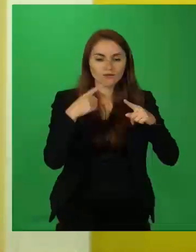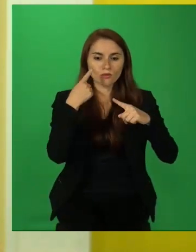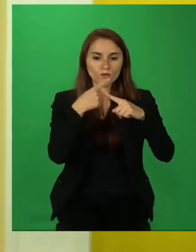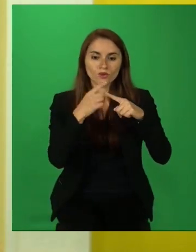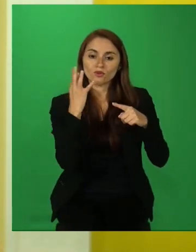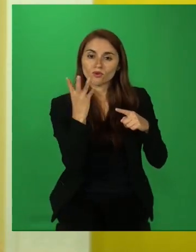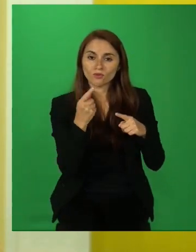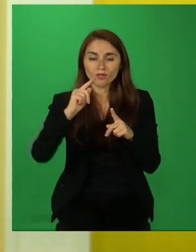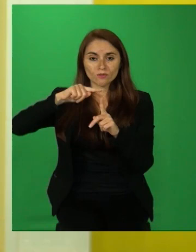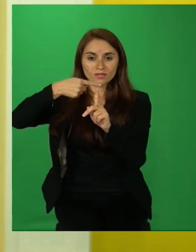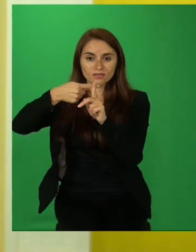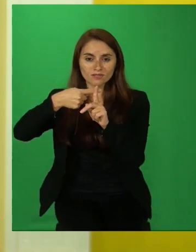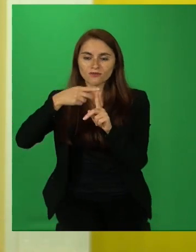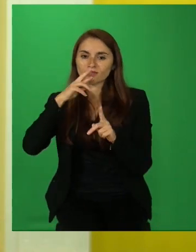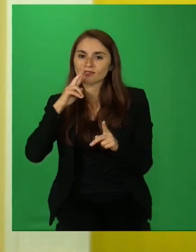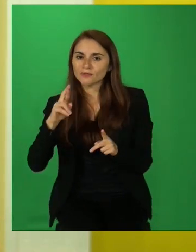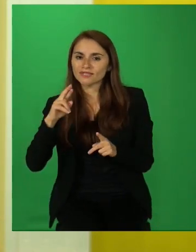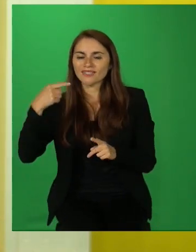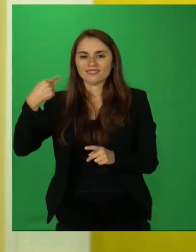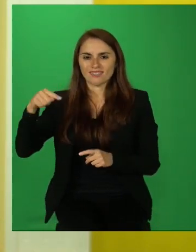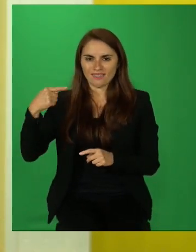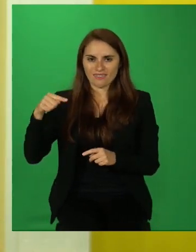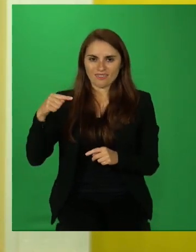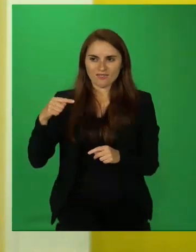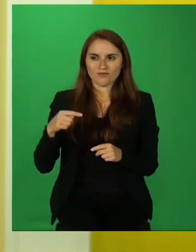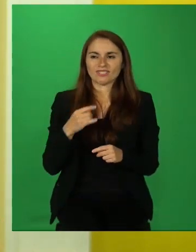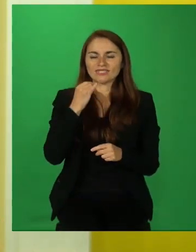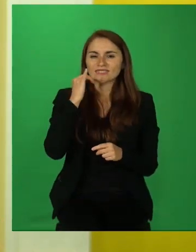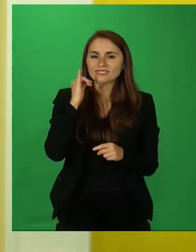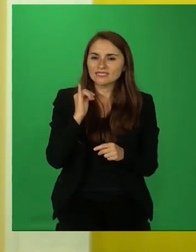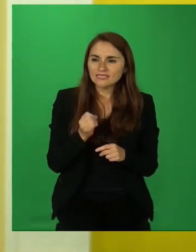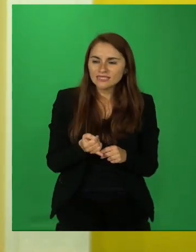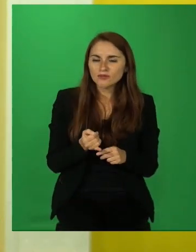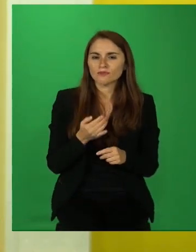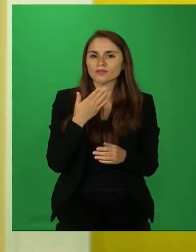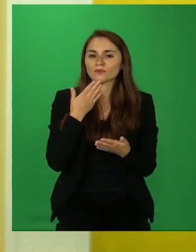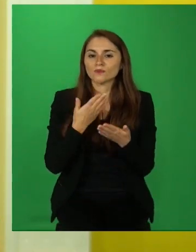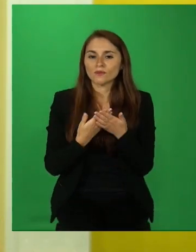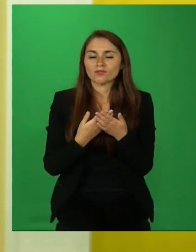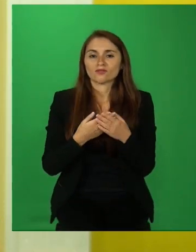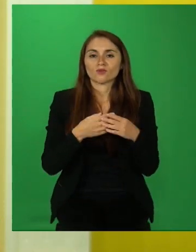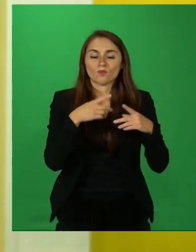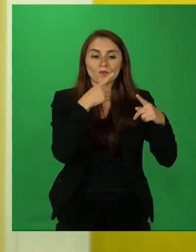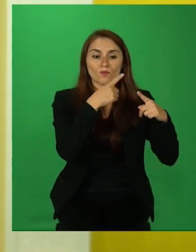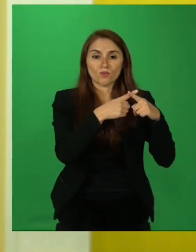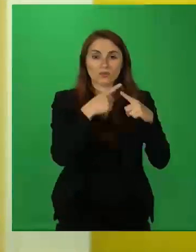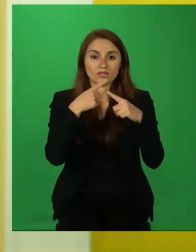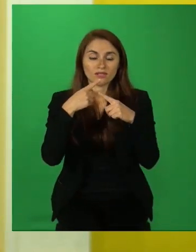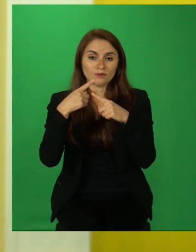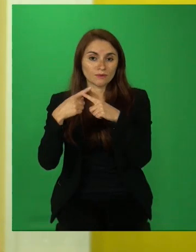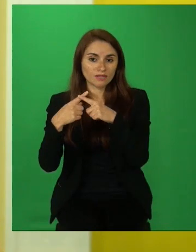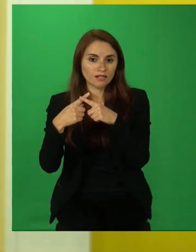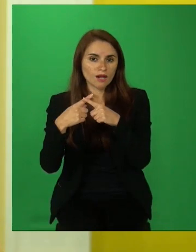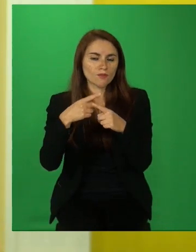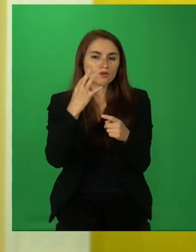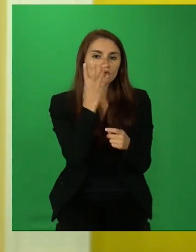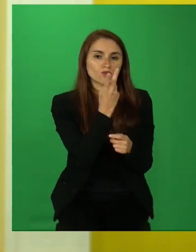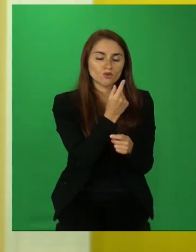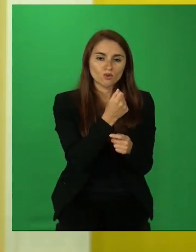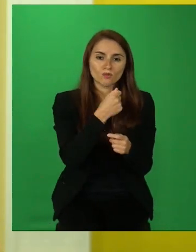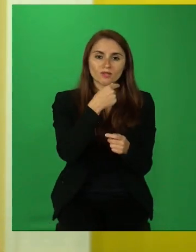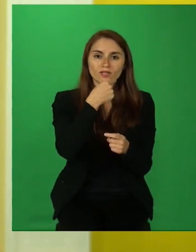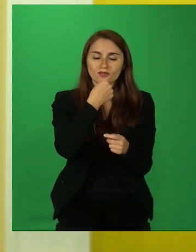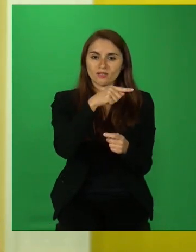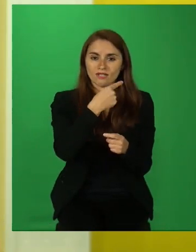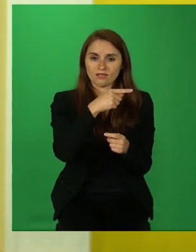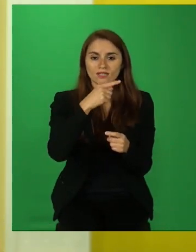nuestro resultado era negativo o sea cada vez que multiplicamos un número negativo por un